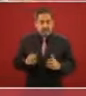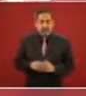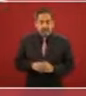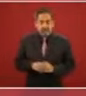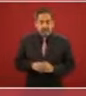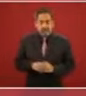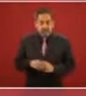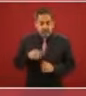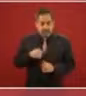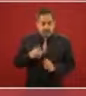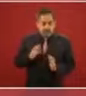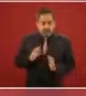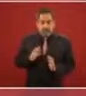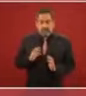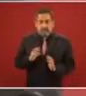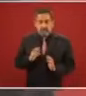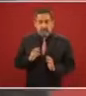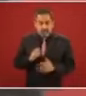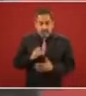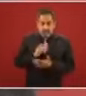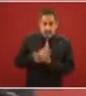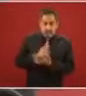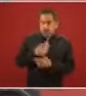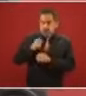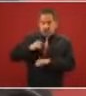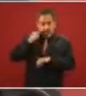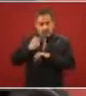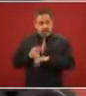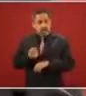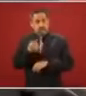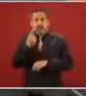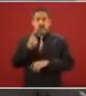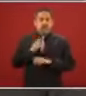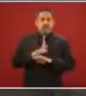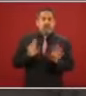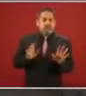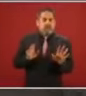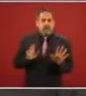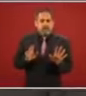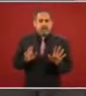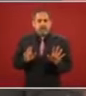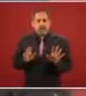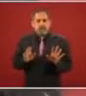Yo no soy solo el encargado de ver de que